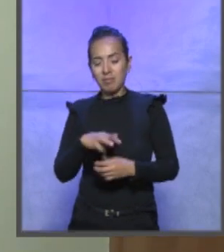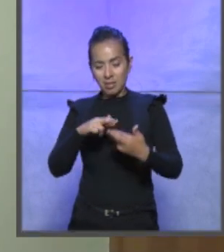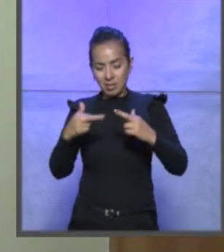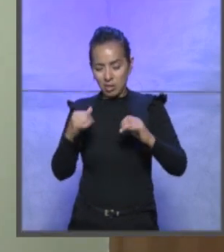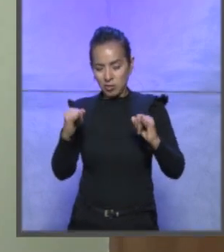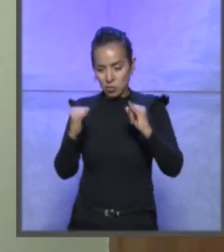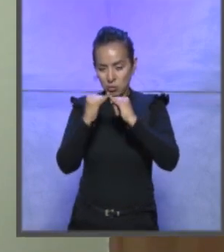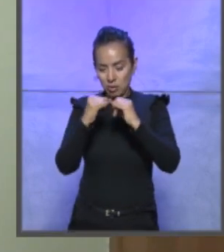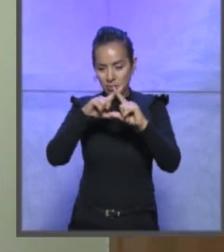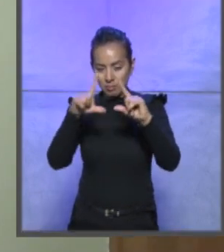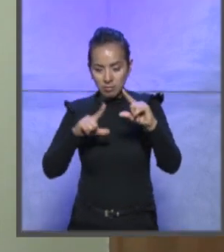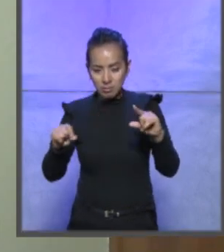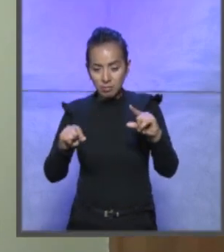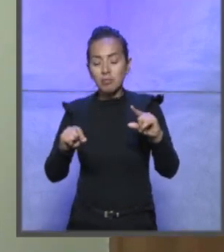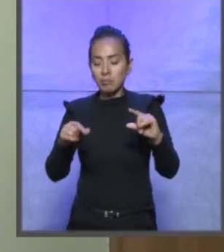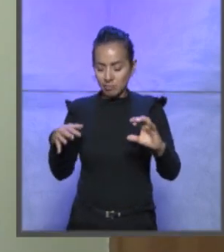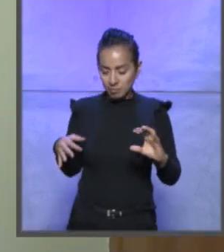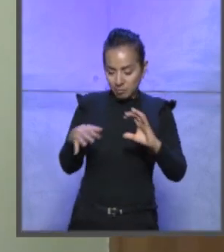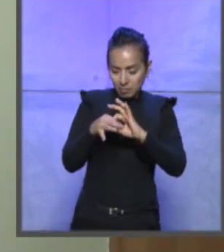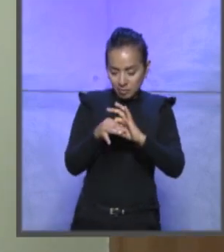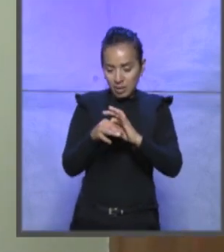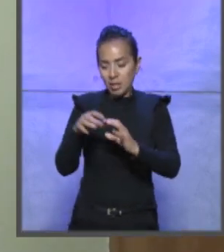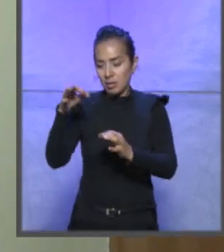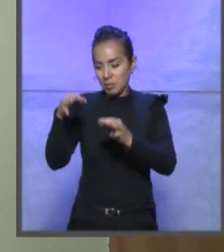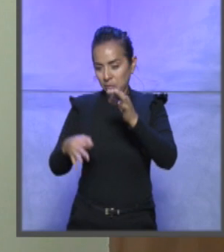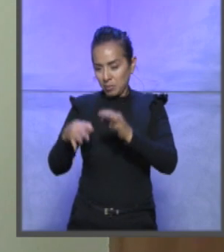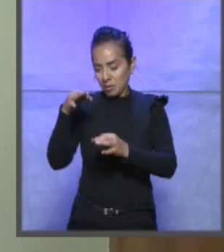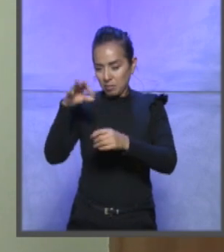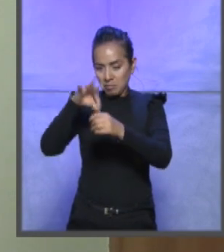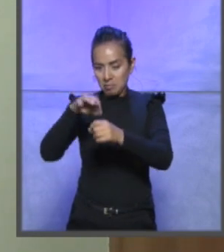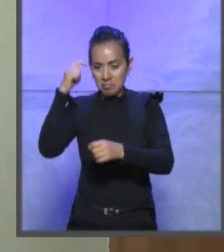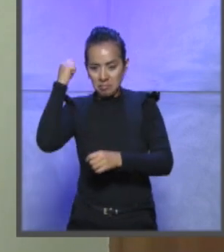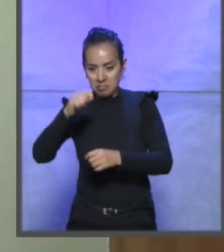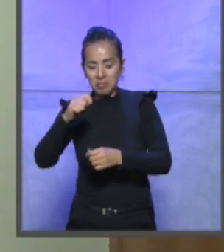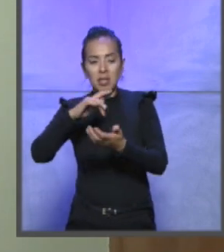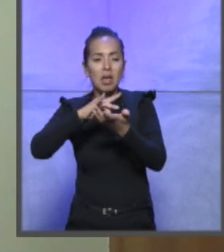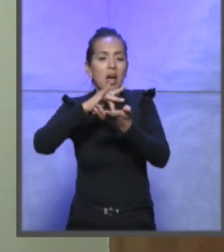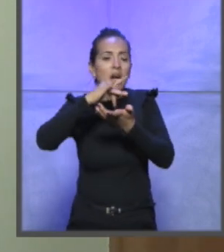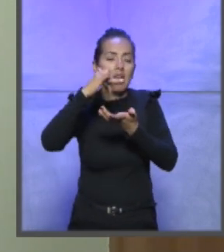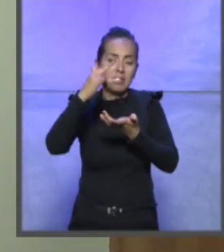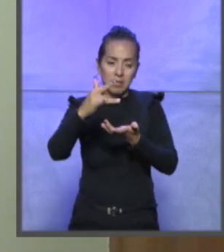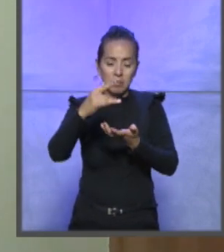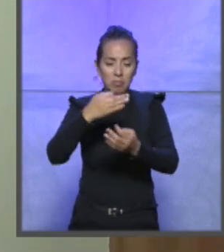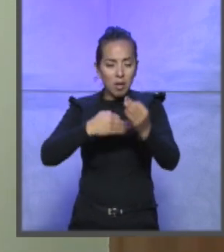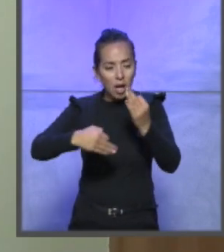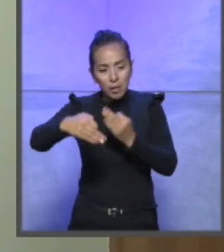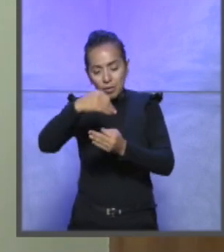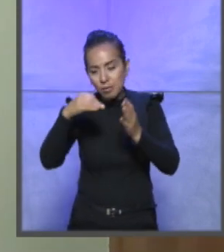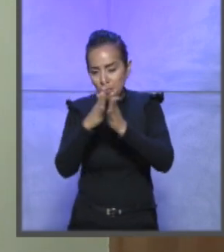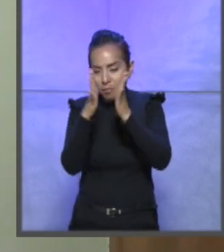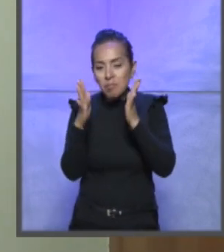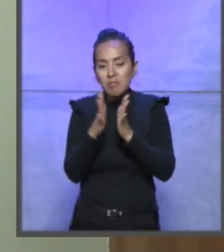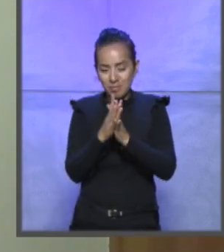Relaciones Institucionales Nacionales, en colaboración con el Tribunal Electoral de Tabasco, les agradece a todas y a todos